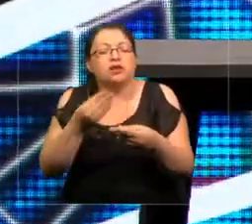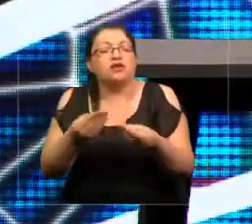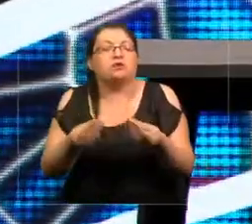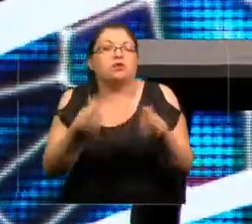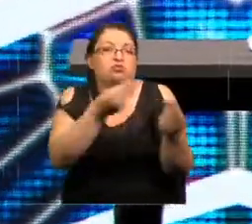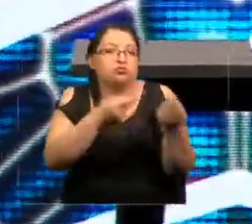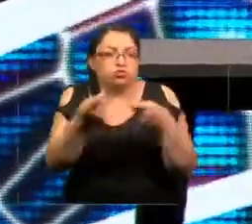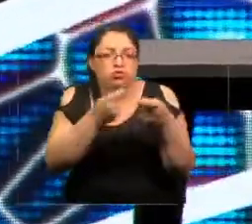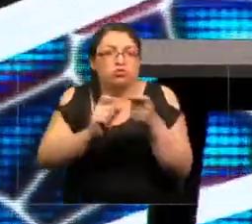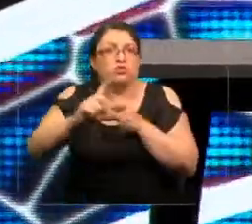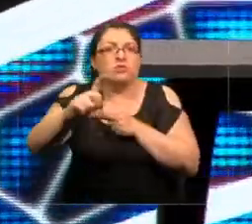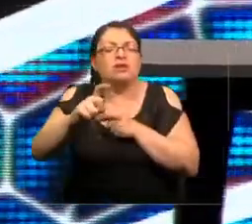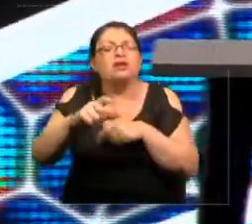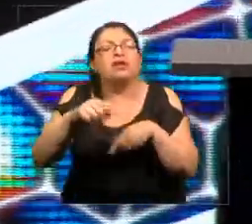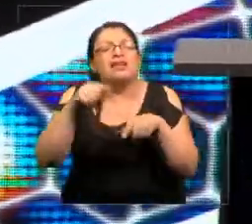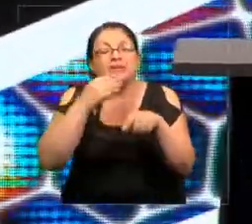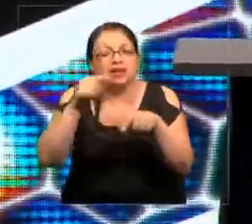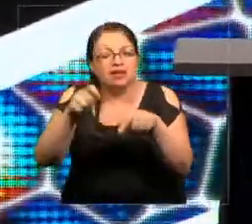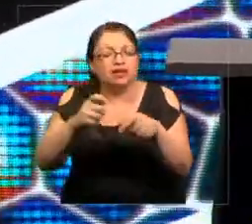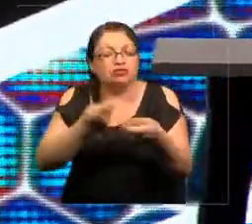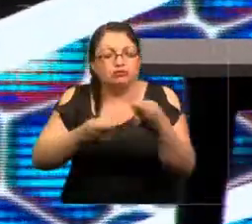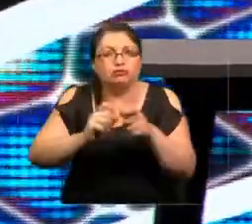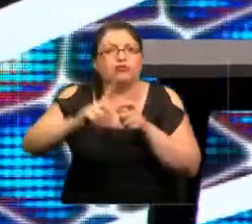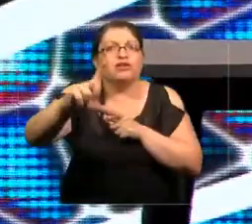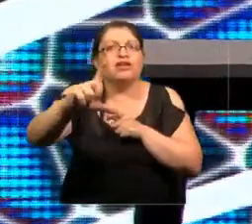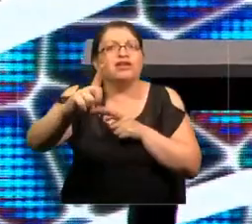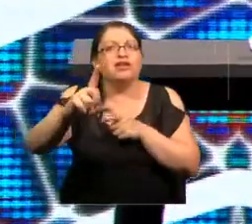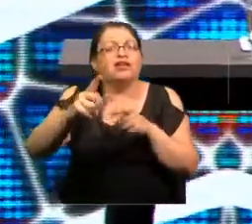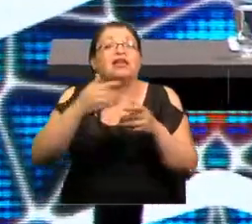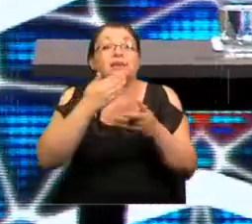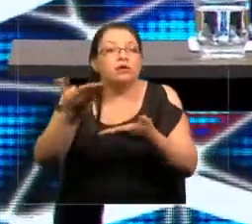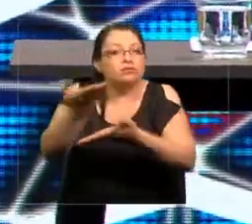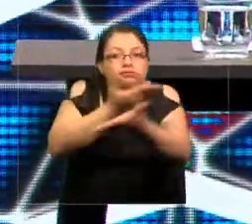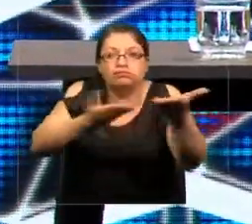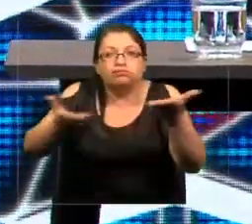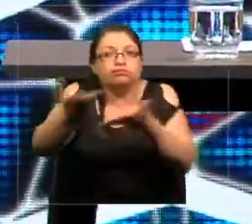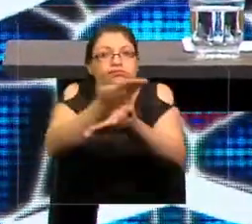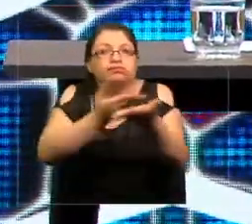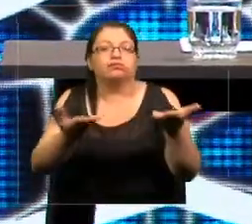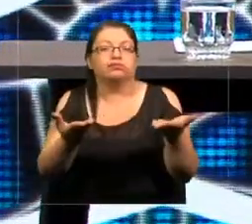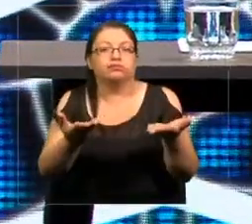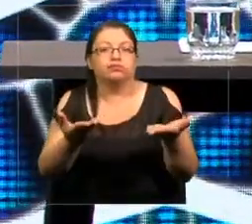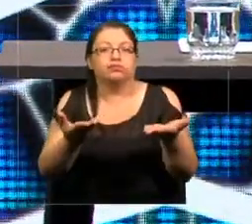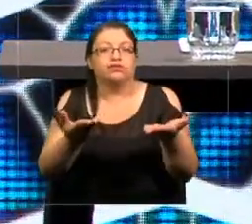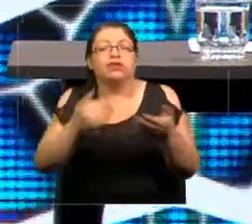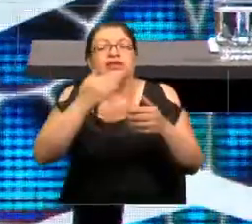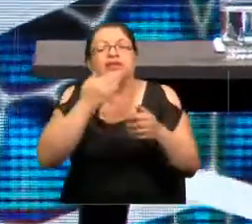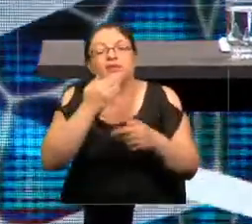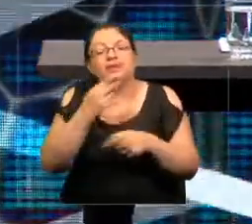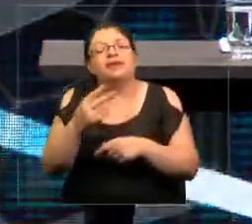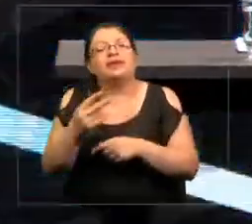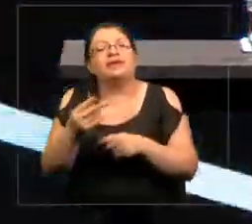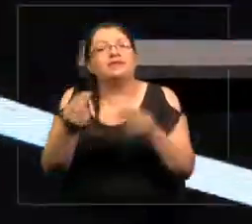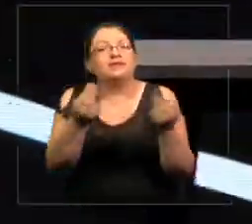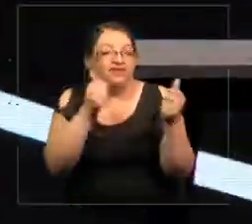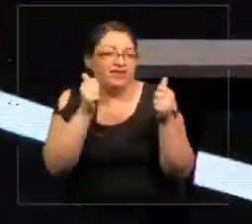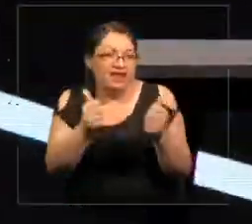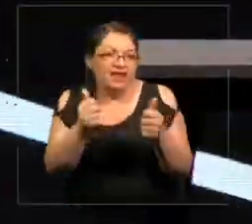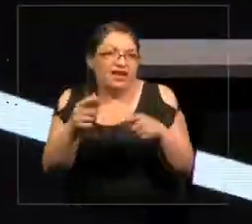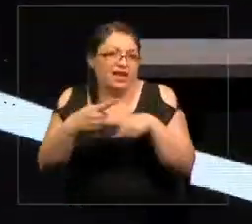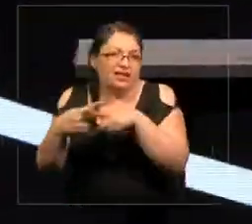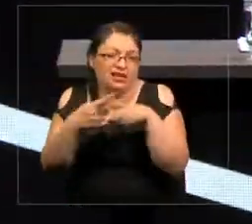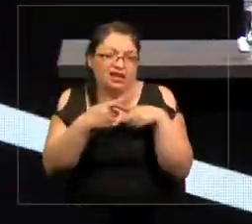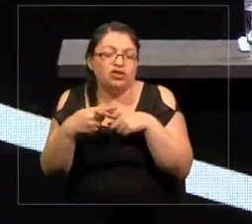y que esta prosperidad económica obviamente sea compartida y que haya bienestar social y que haya cohesión